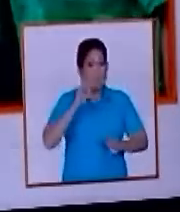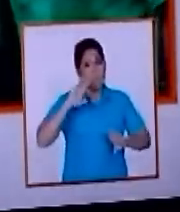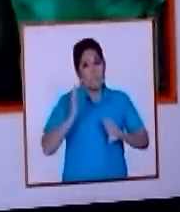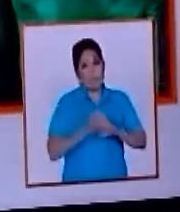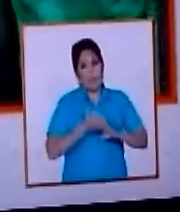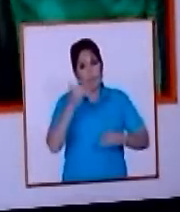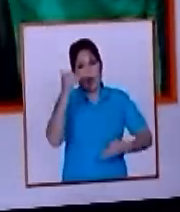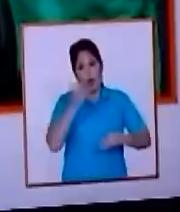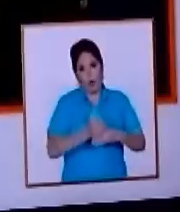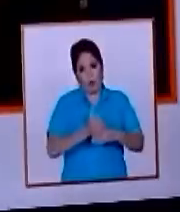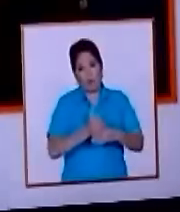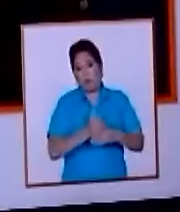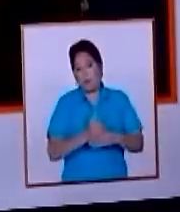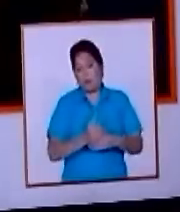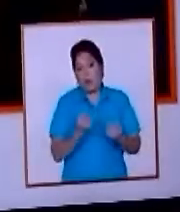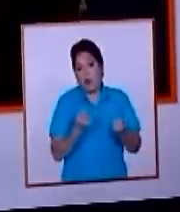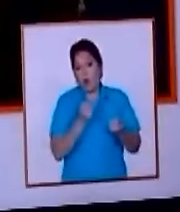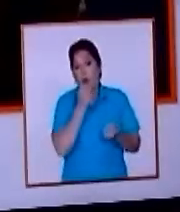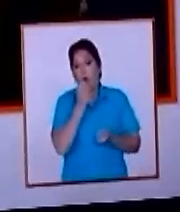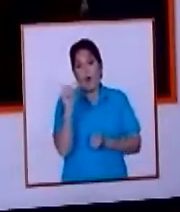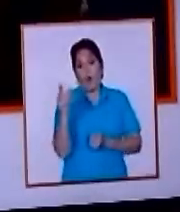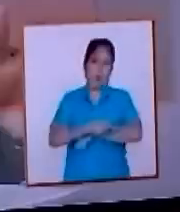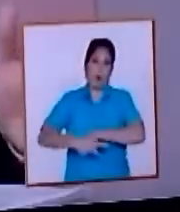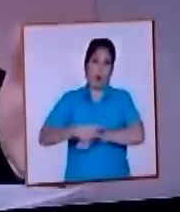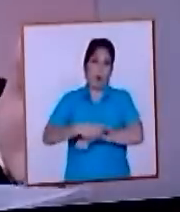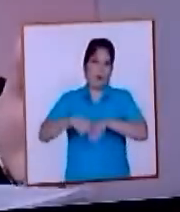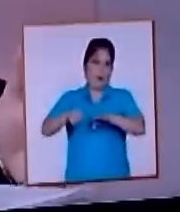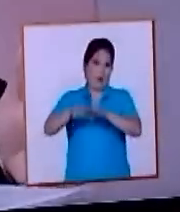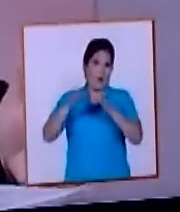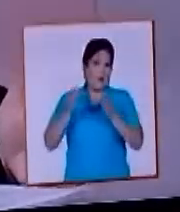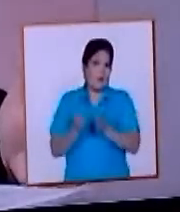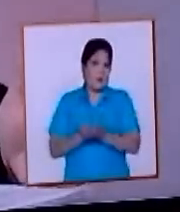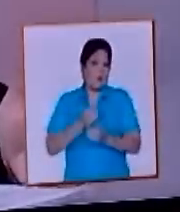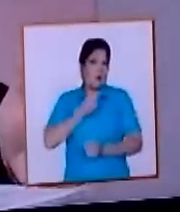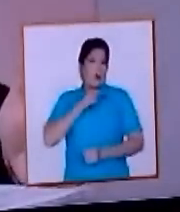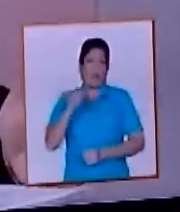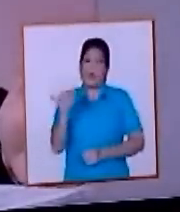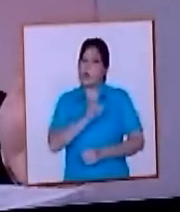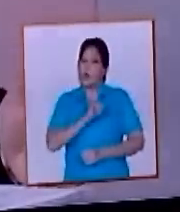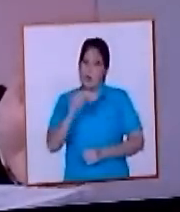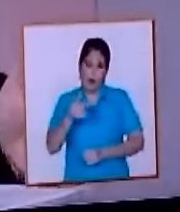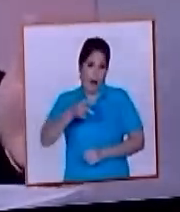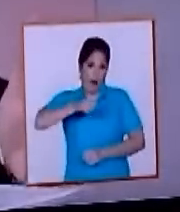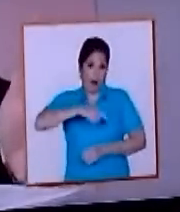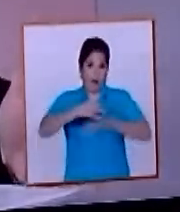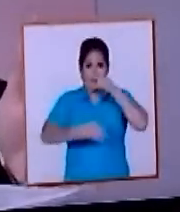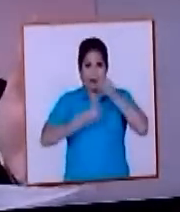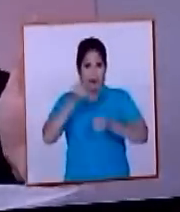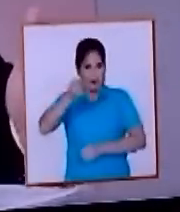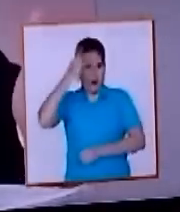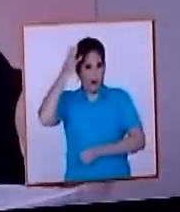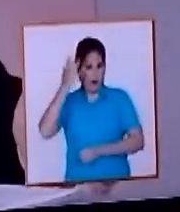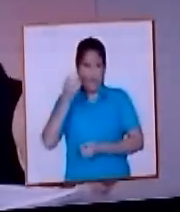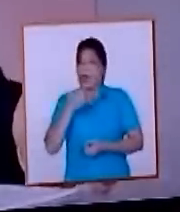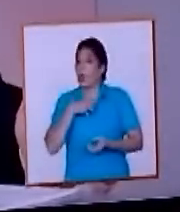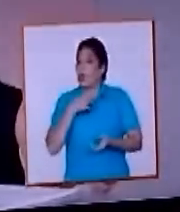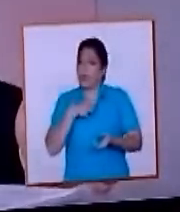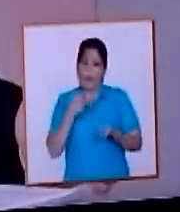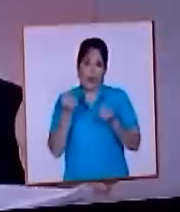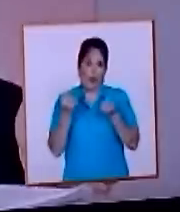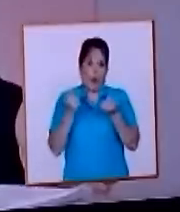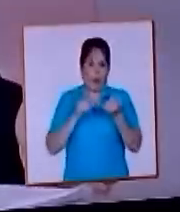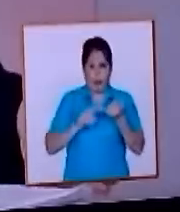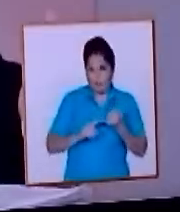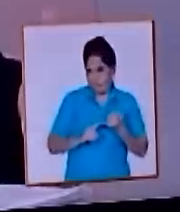de afici económica esa criminal política un país que también lo decía nuestro primer secretario que no tiene acceso a financiamiento